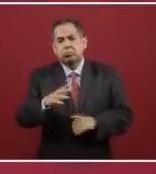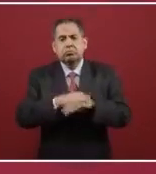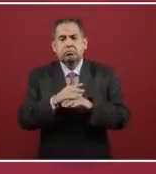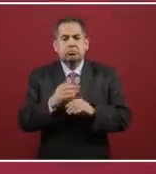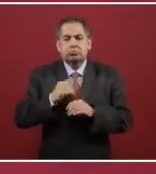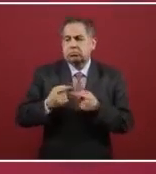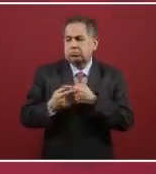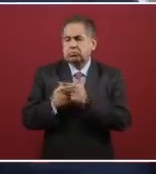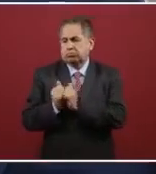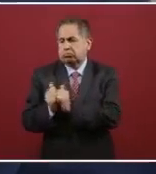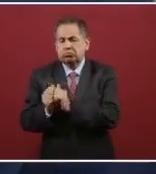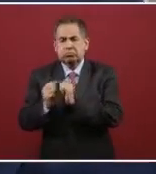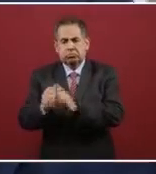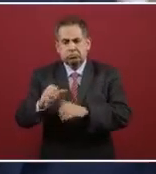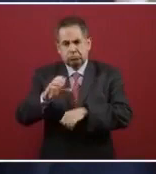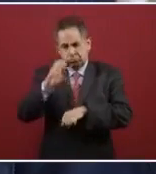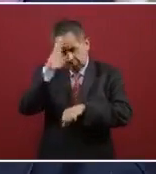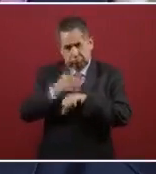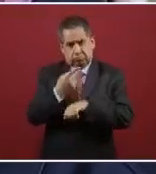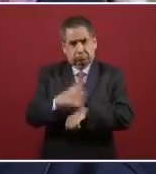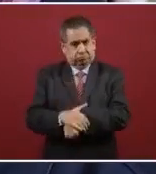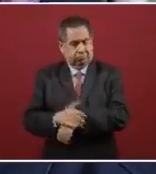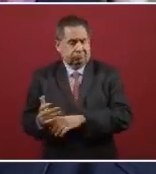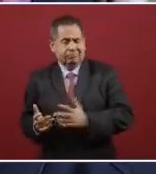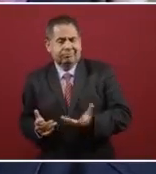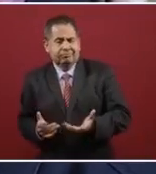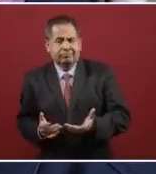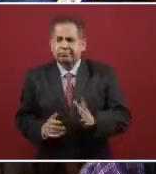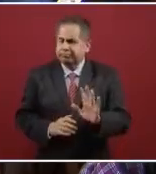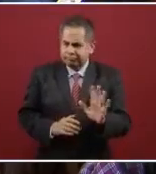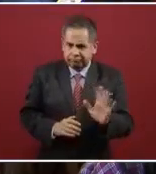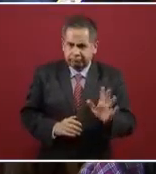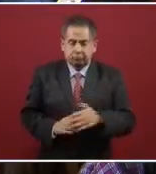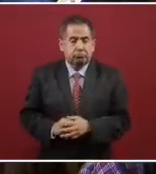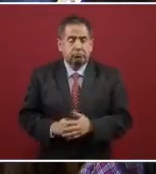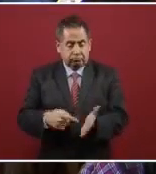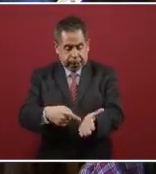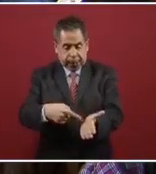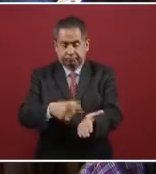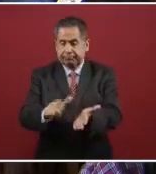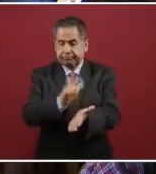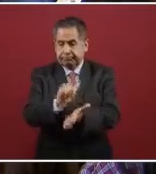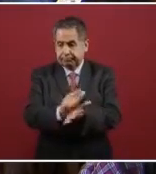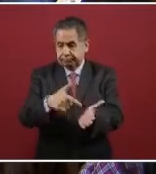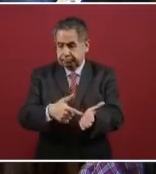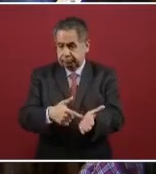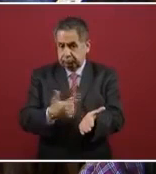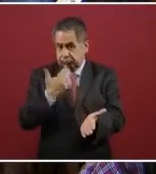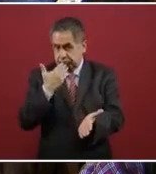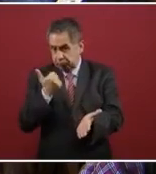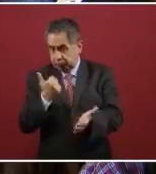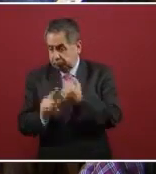conflicto de interés, por la cercanía que tienen, no, personal. No, pero si legalmente no